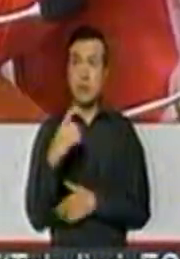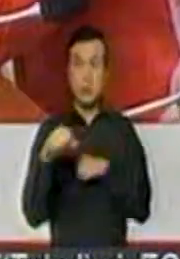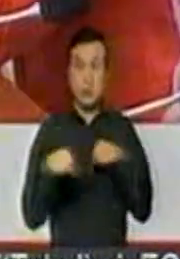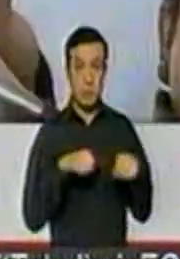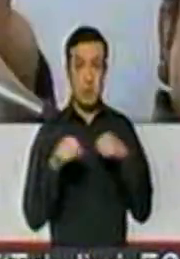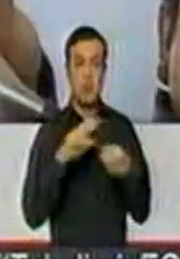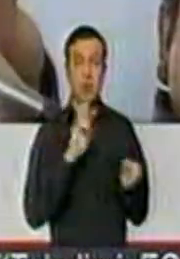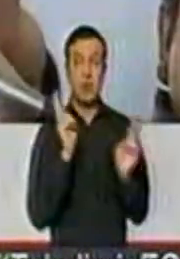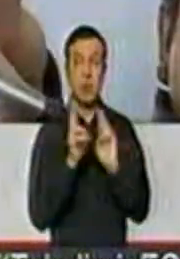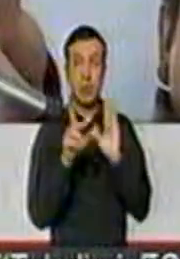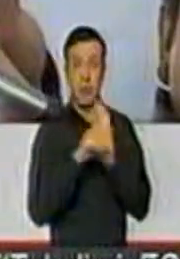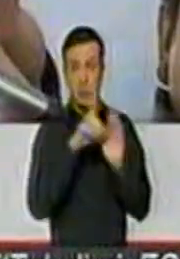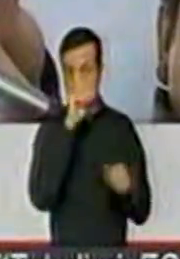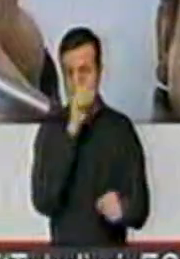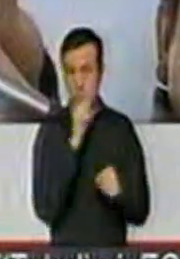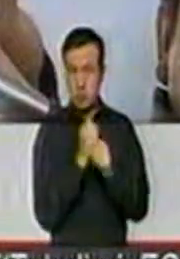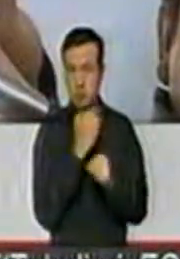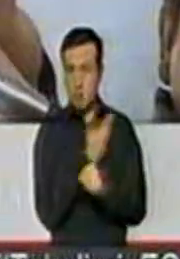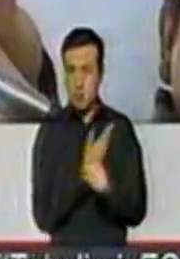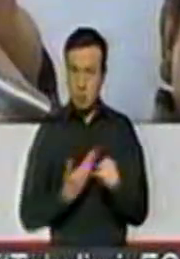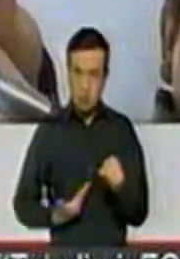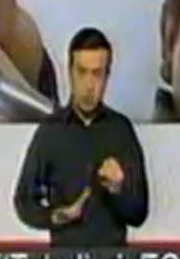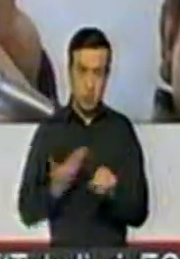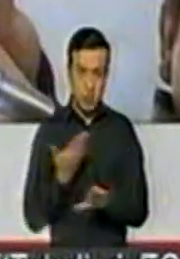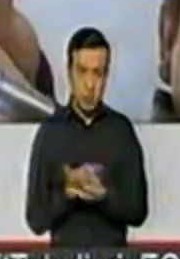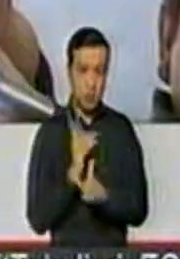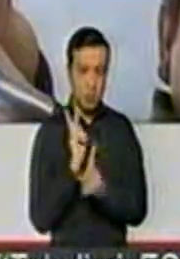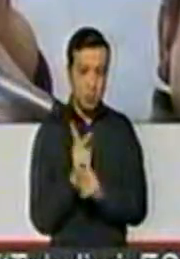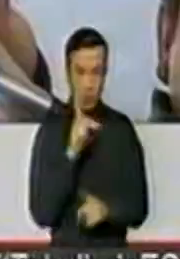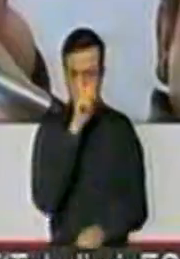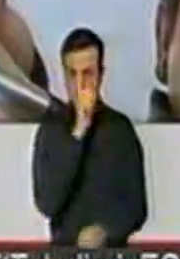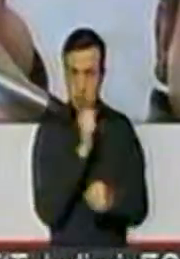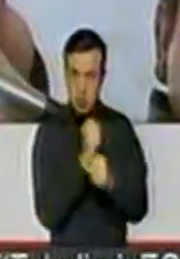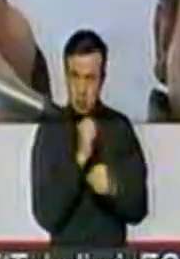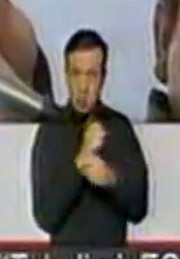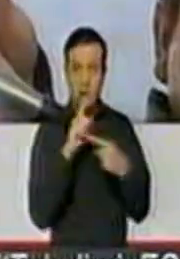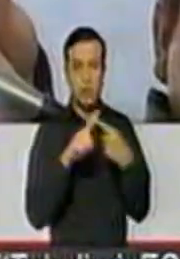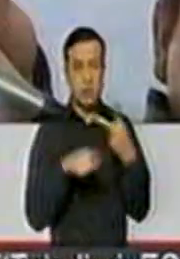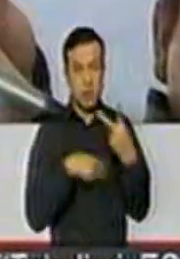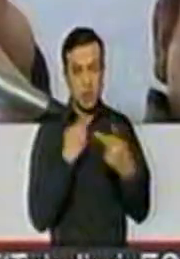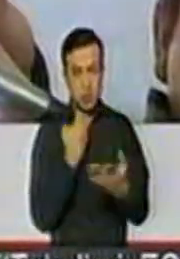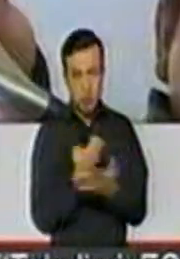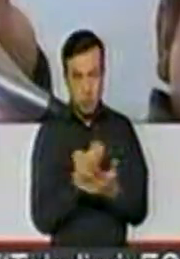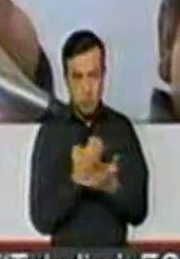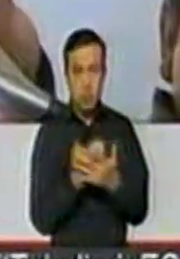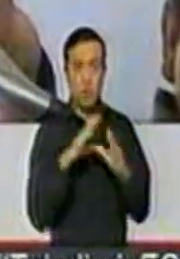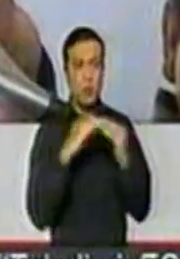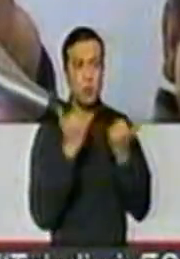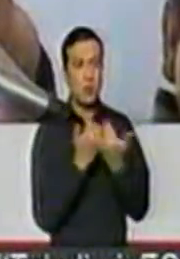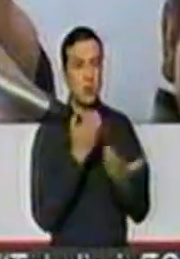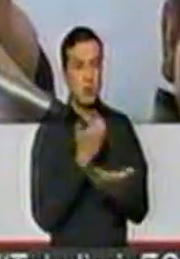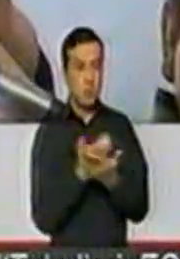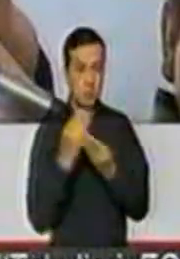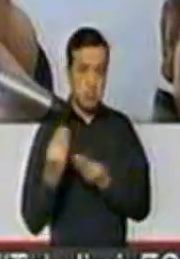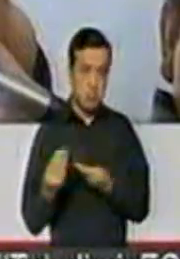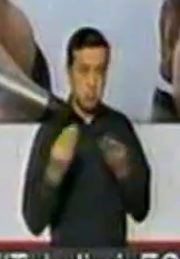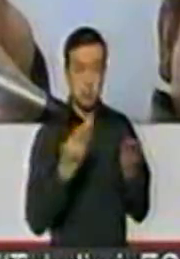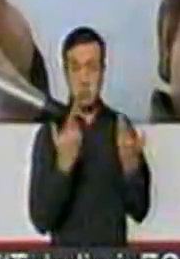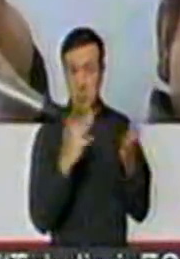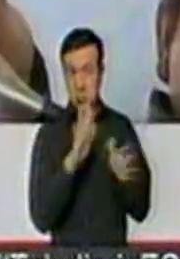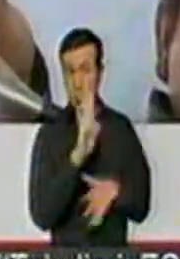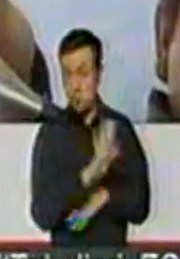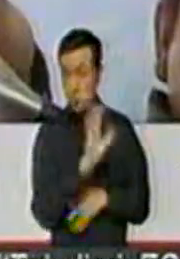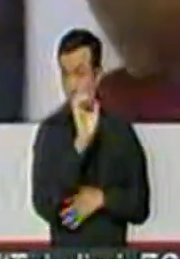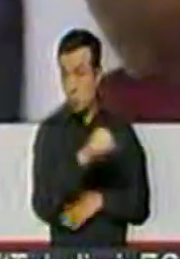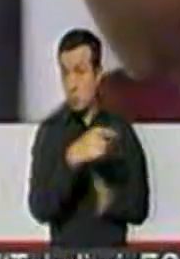las reformas. Lo que va a enviar presidente va a tener varios aspectos, no solamente el tema laboral, sino también el tema económico. Existe la Comisión de Régimen Económico, la cual obviamente también